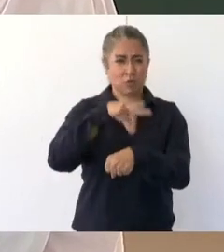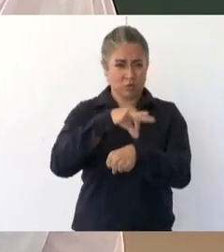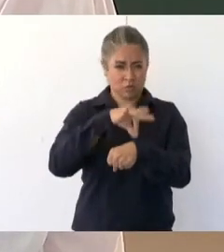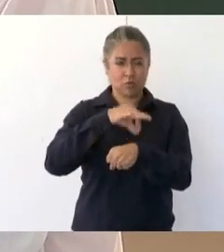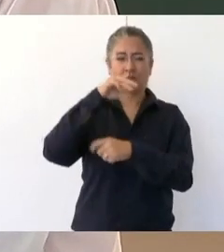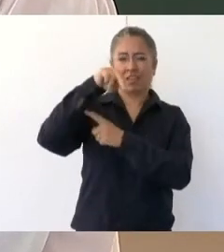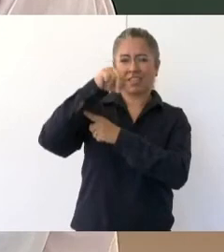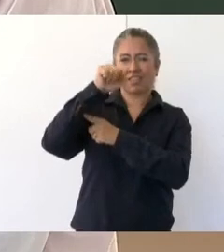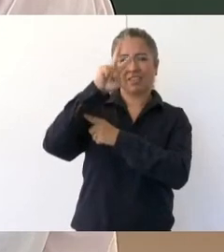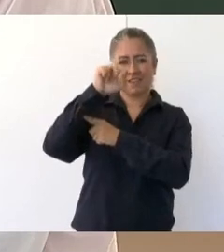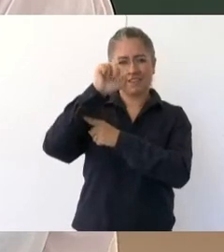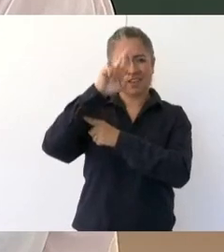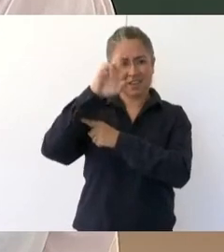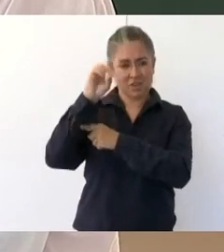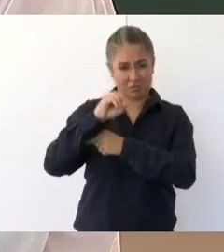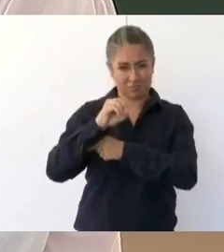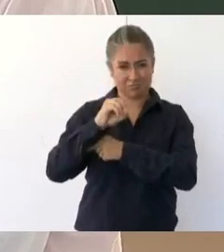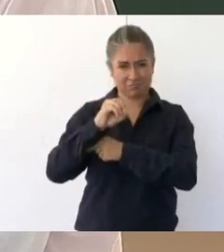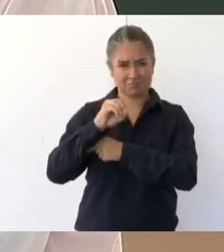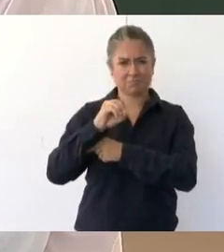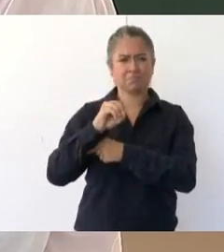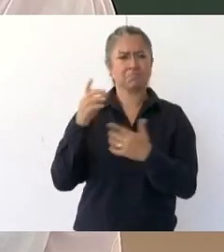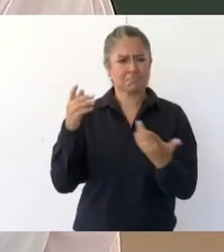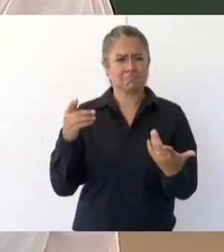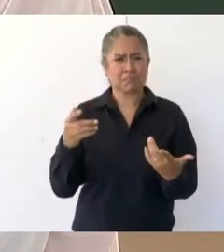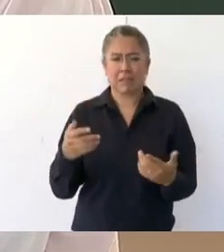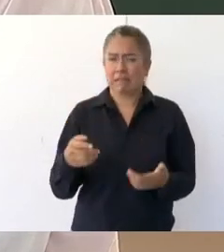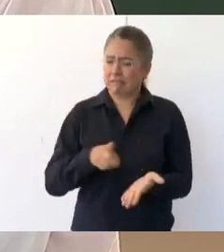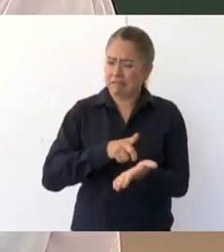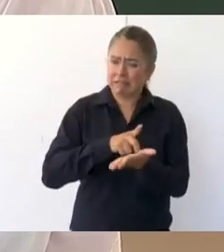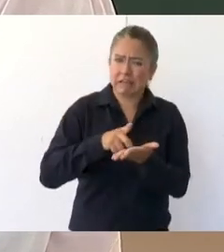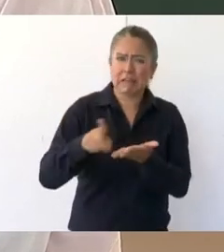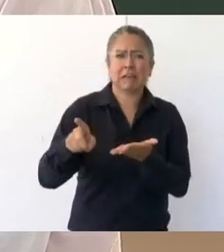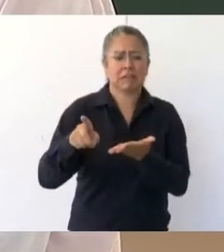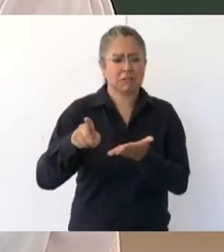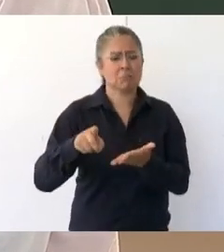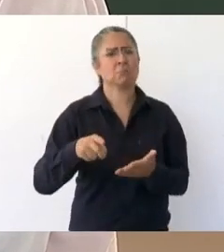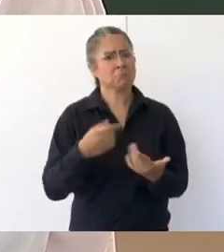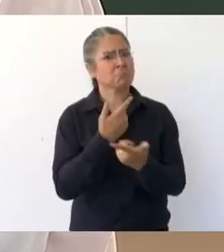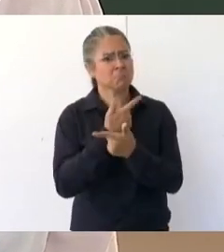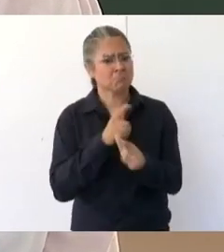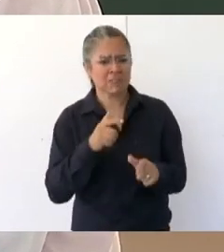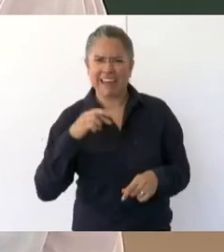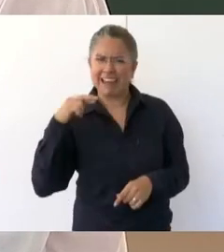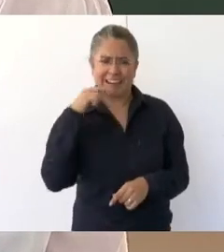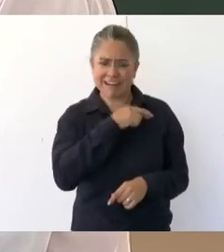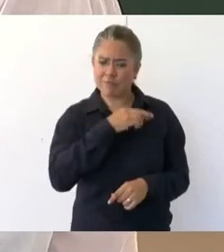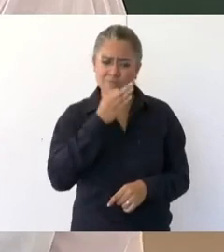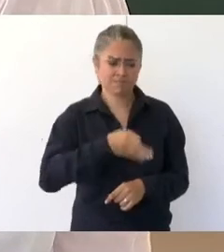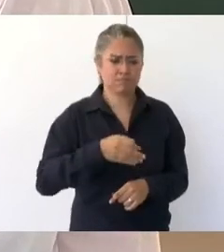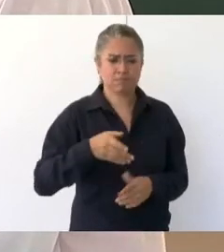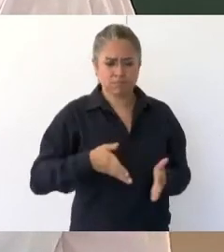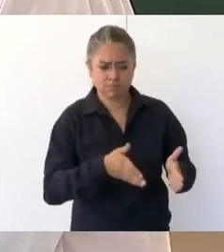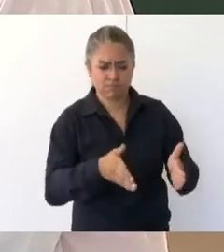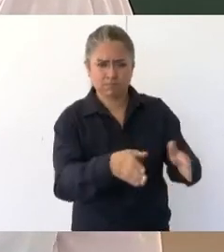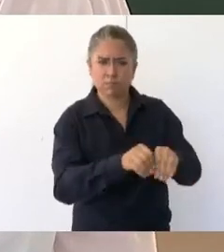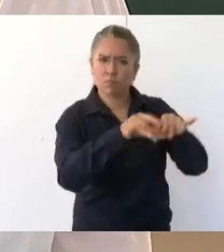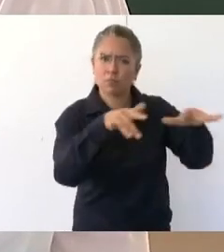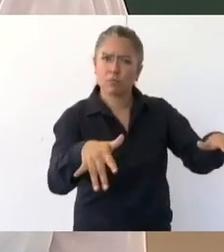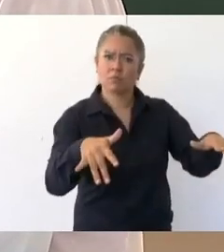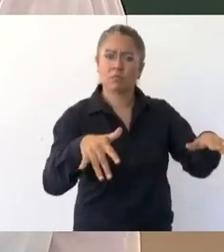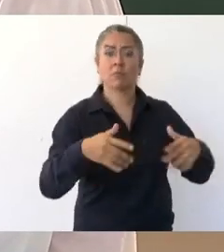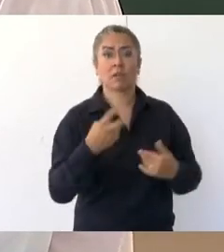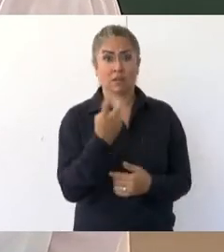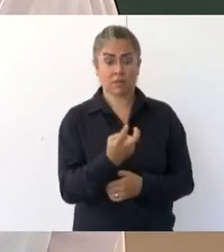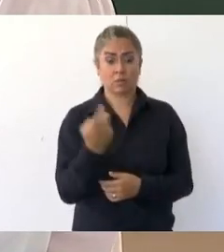Quintero, en la liberación de los derechos de vía necesarios para la construcción del Canal Centenario y de su zona de riego,